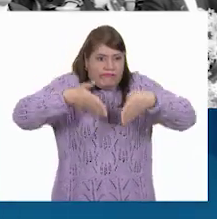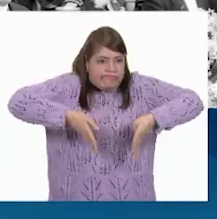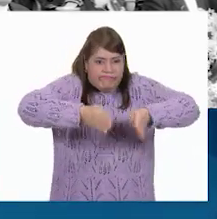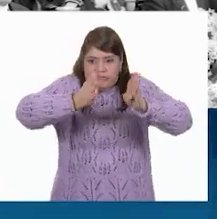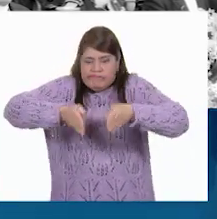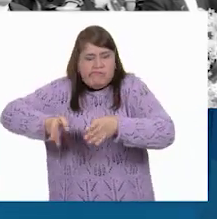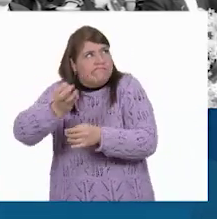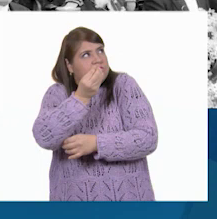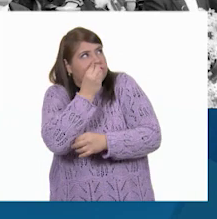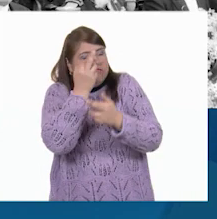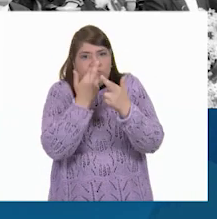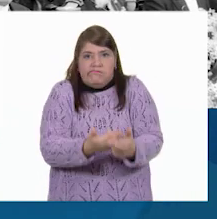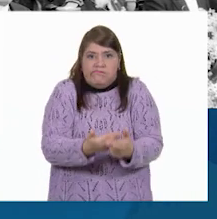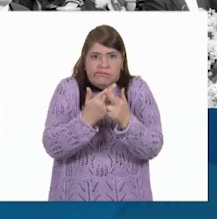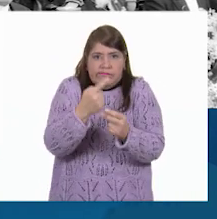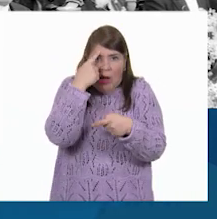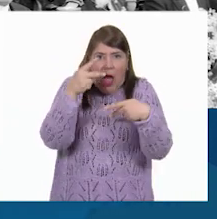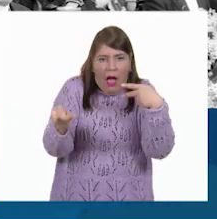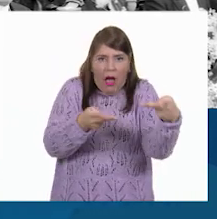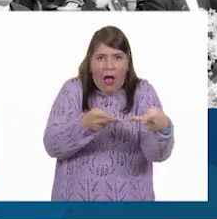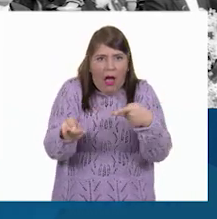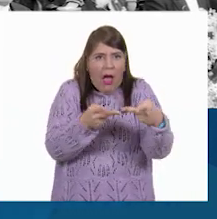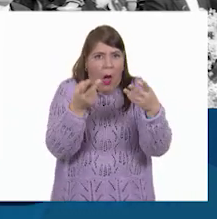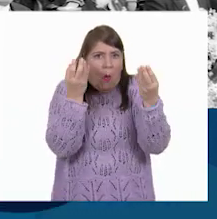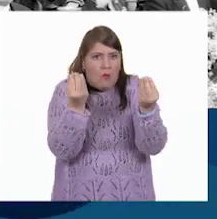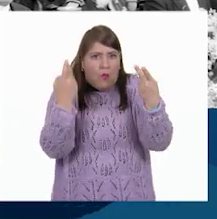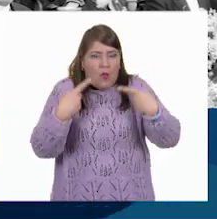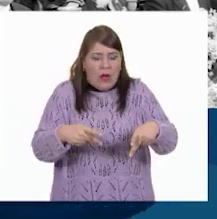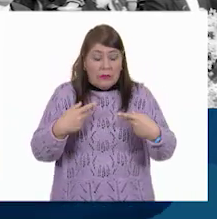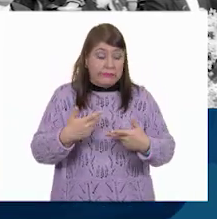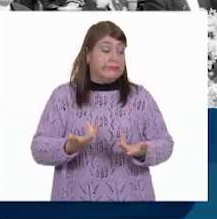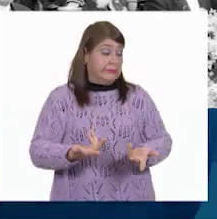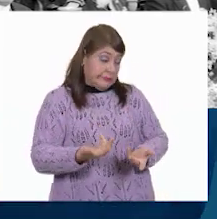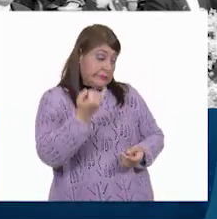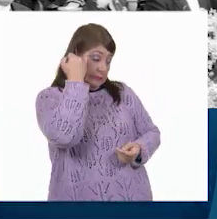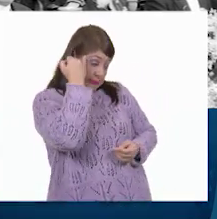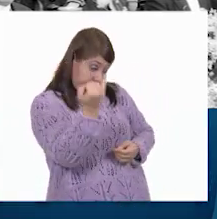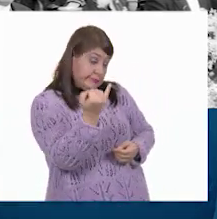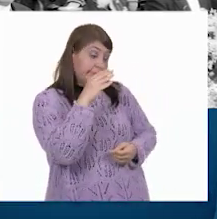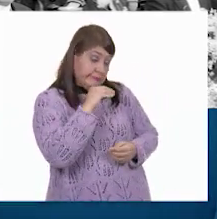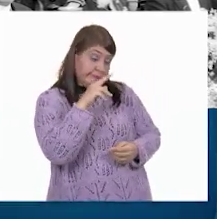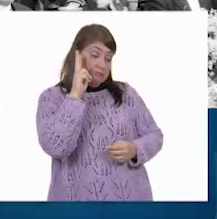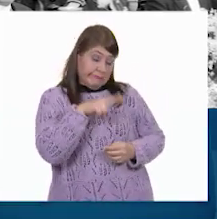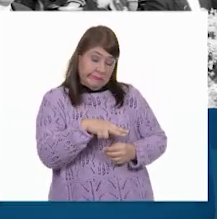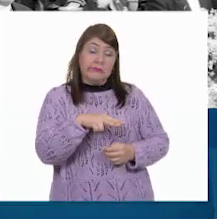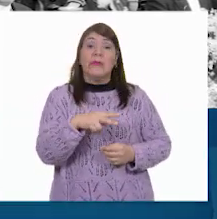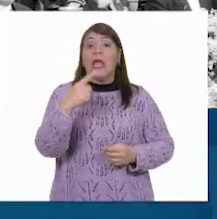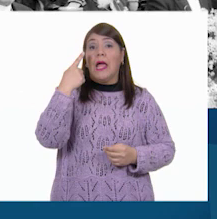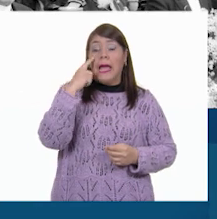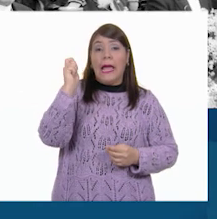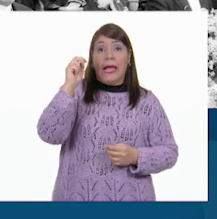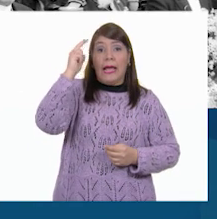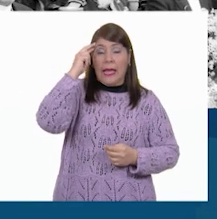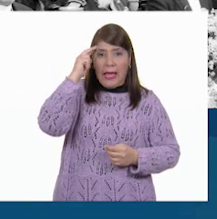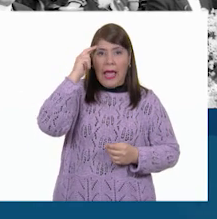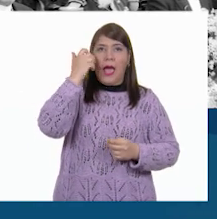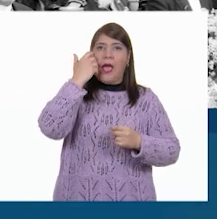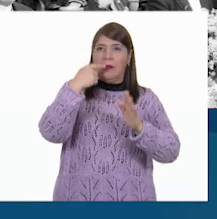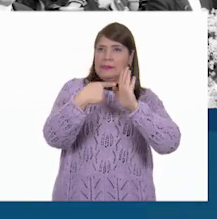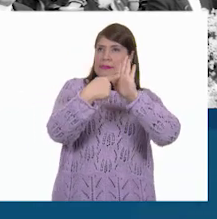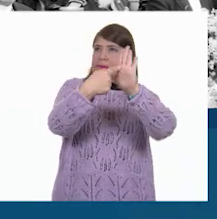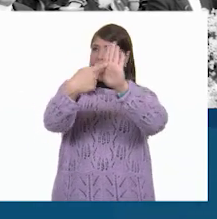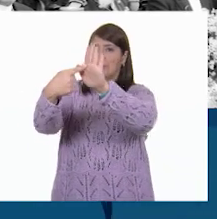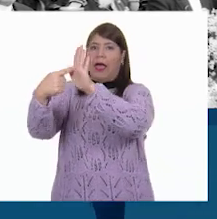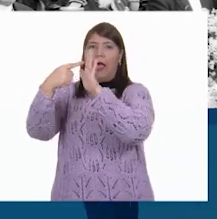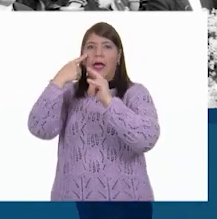comida tuvieron que haber preparado para tanta gente. Imagínate, Ton, sí. Lo que quería Díaz era proyectar la imagen